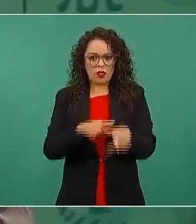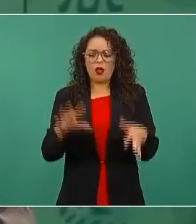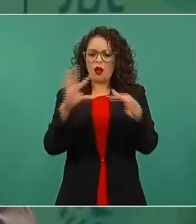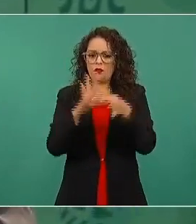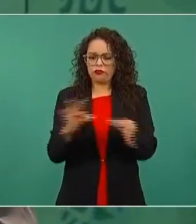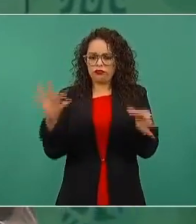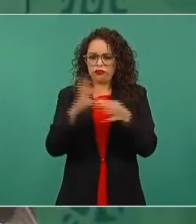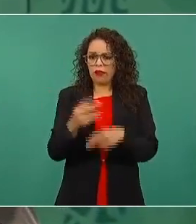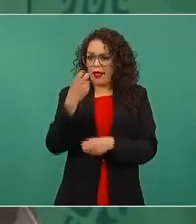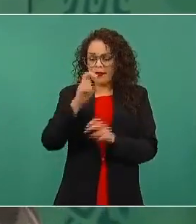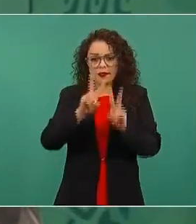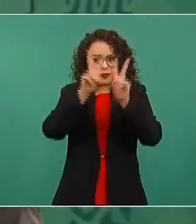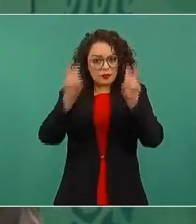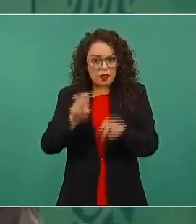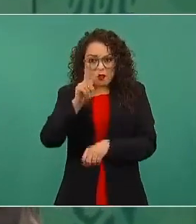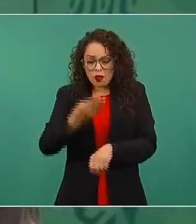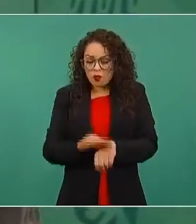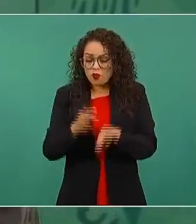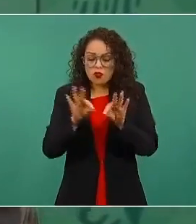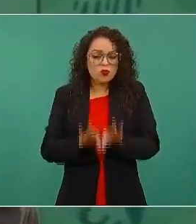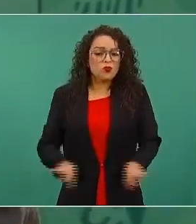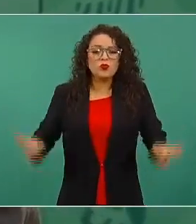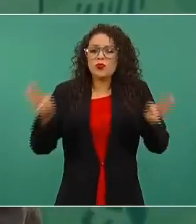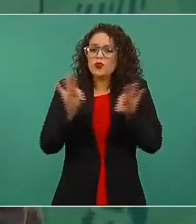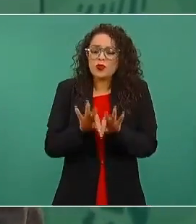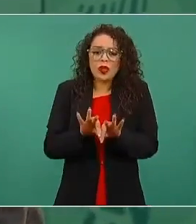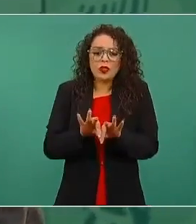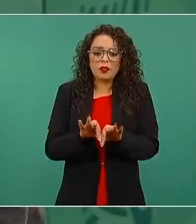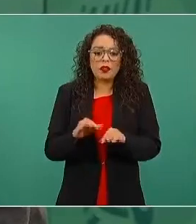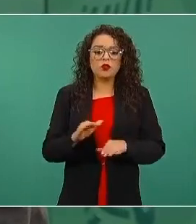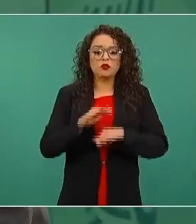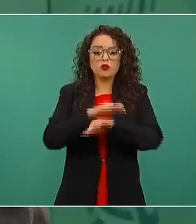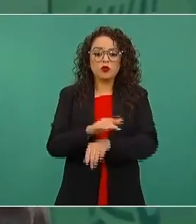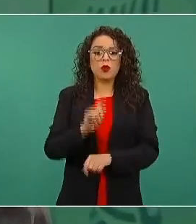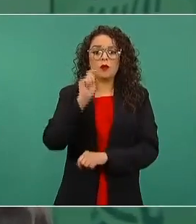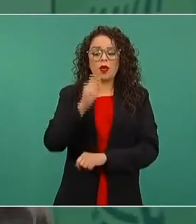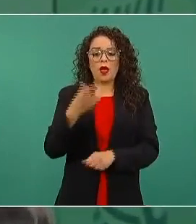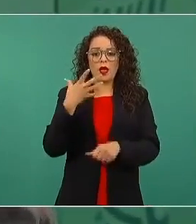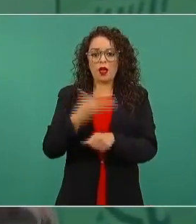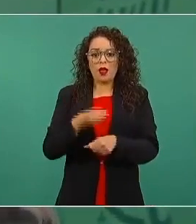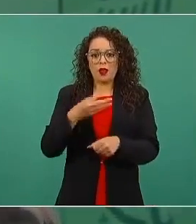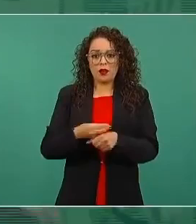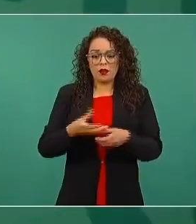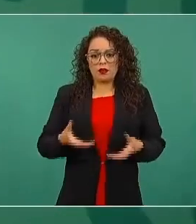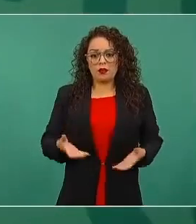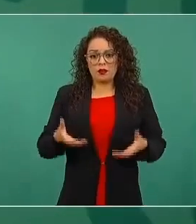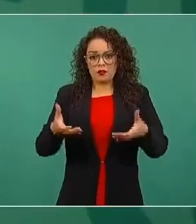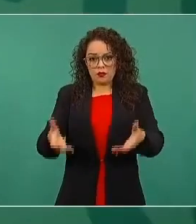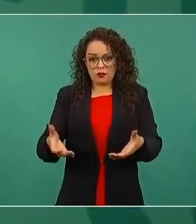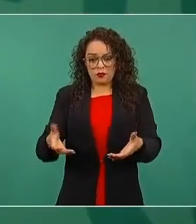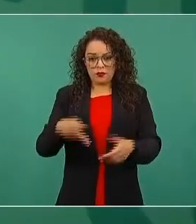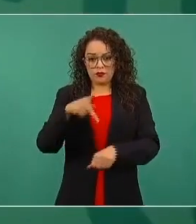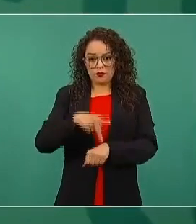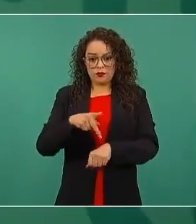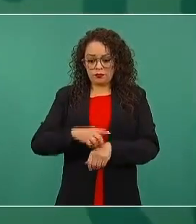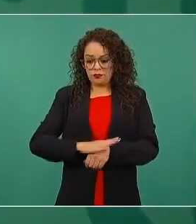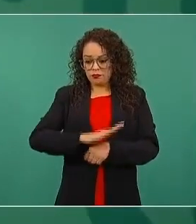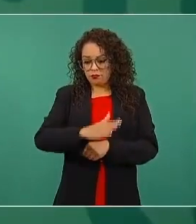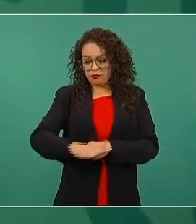que son muy importantes. Acerca de lo de la pavimentación de las calles en